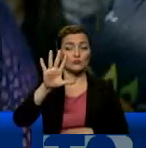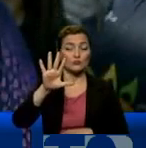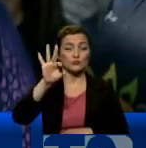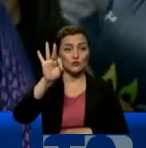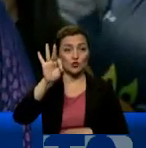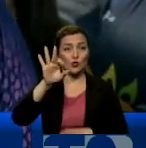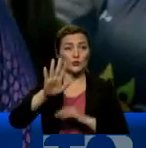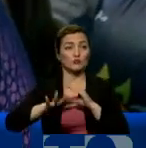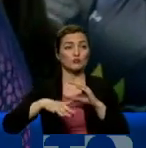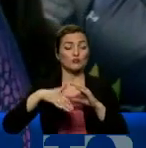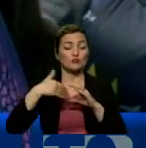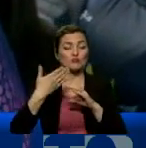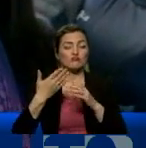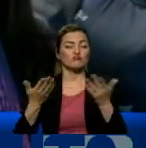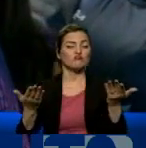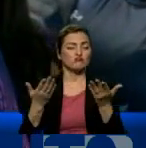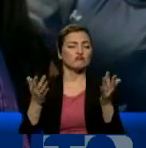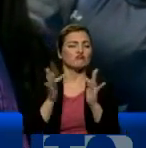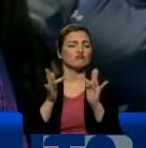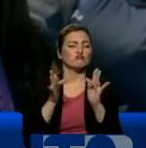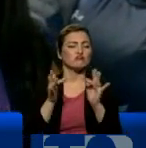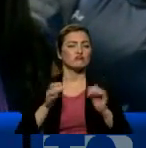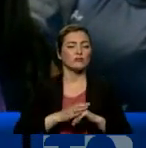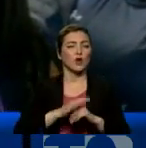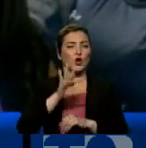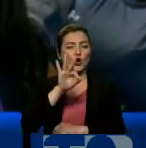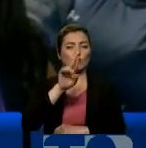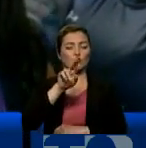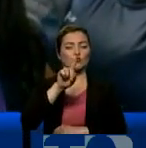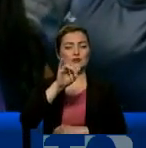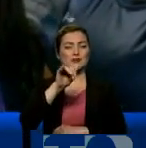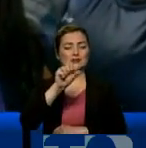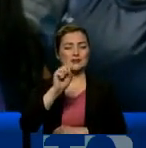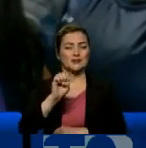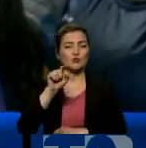0992-744-159. El correo electrónico al cual se pueden contactar es